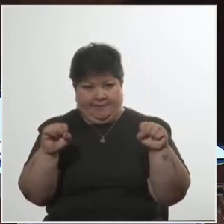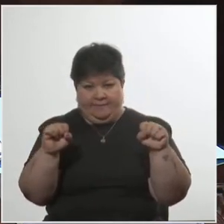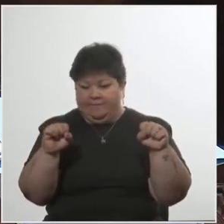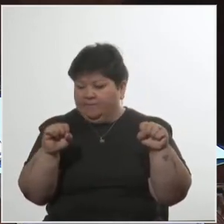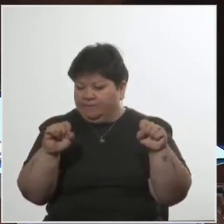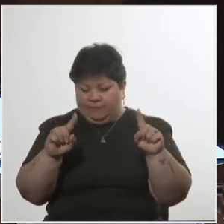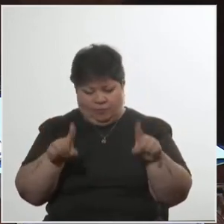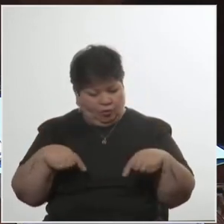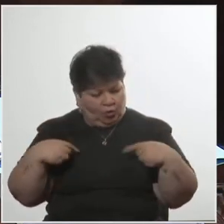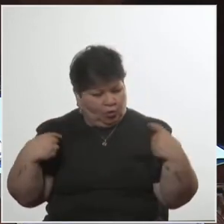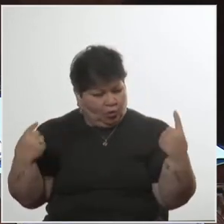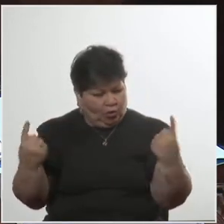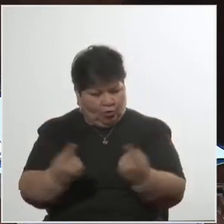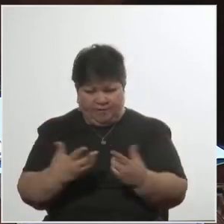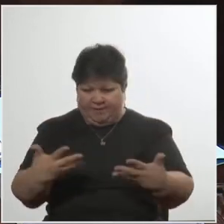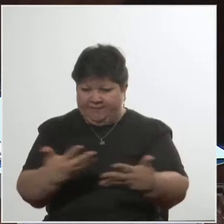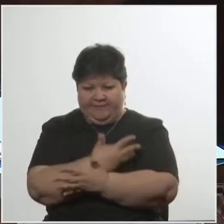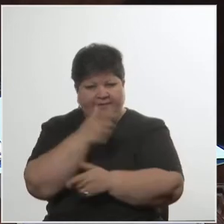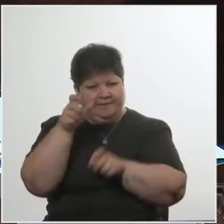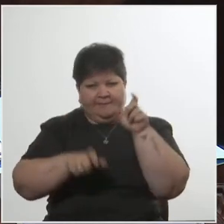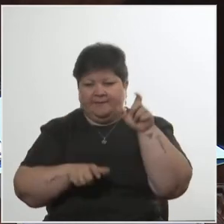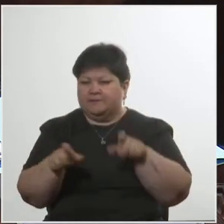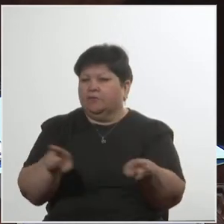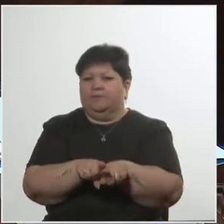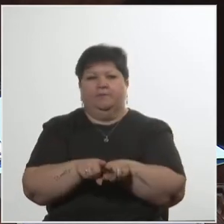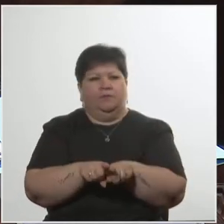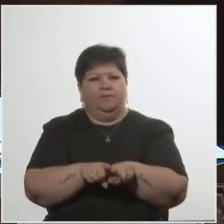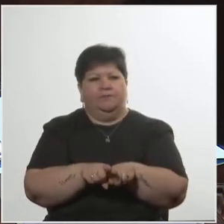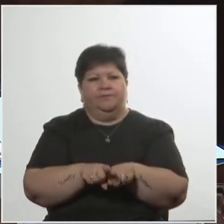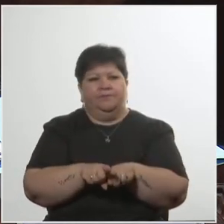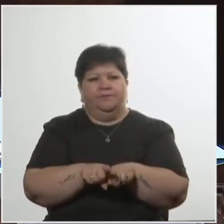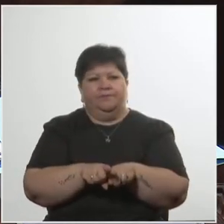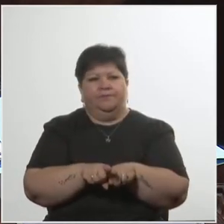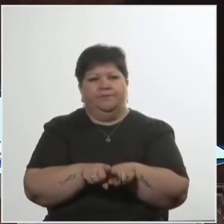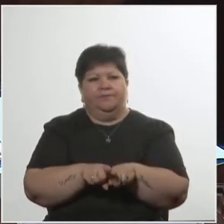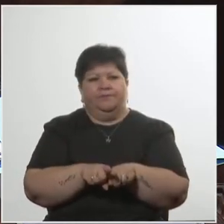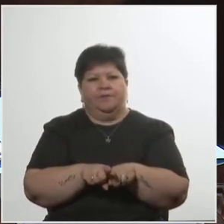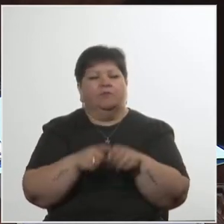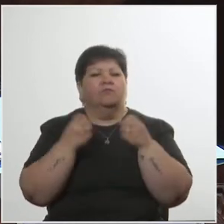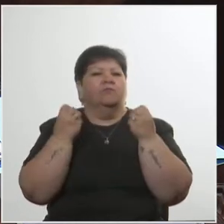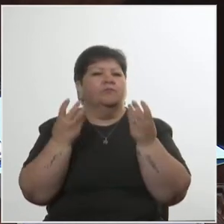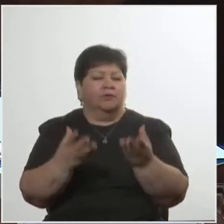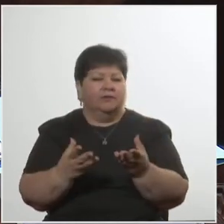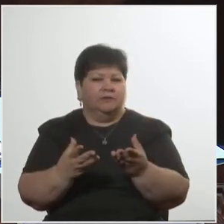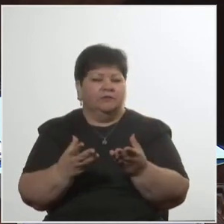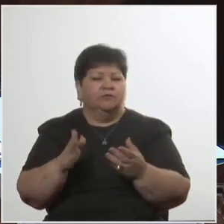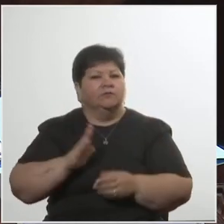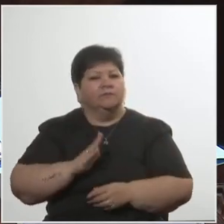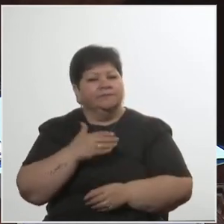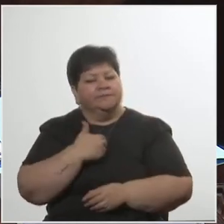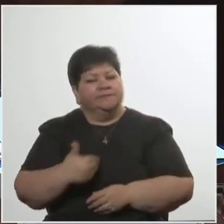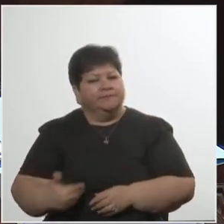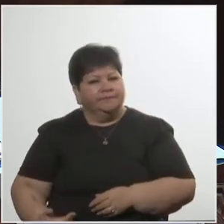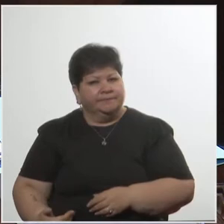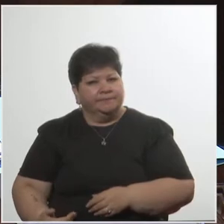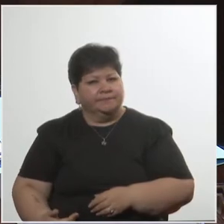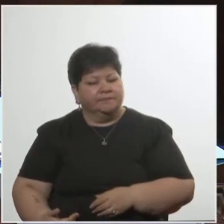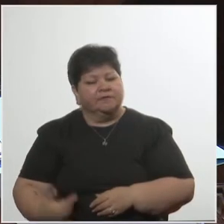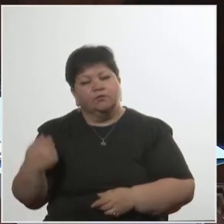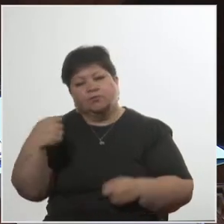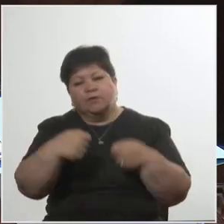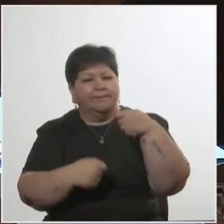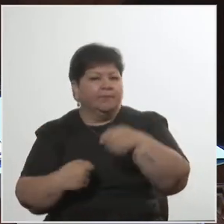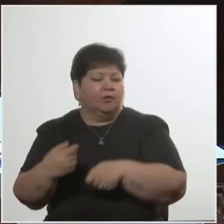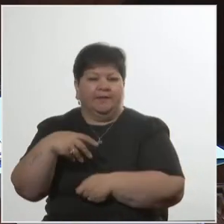todos para las víctimas es lo mismo En consecuencia ya era presidente es un aporte más